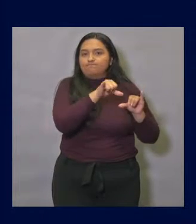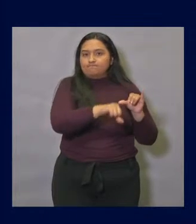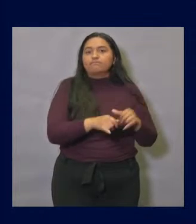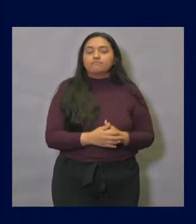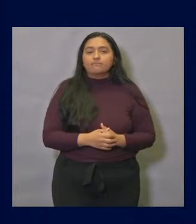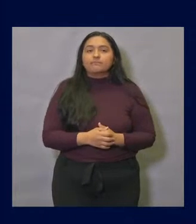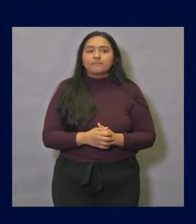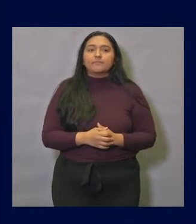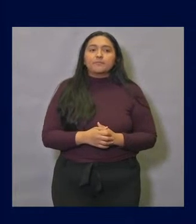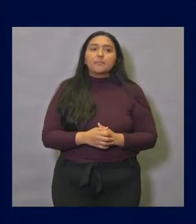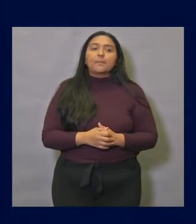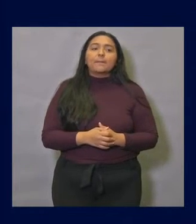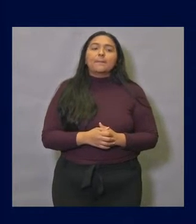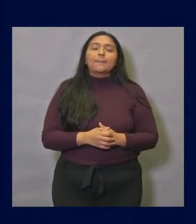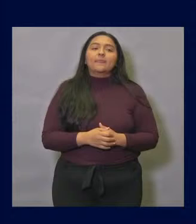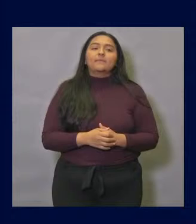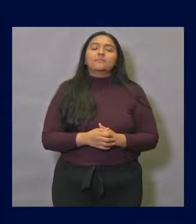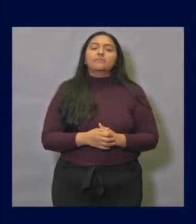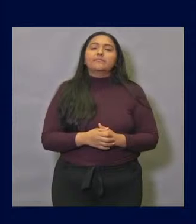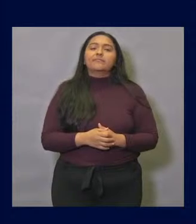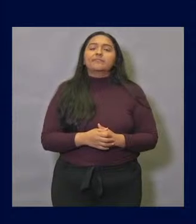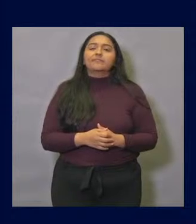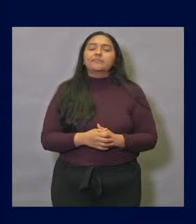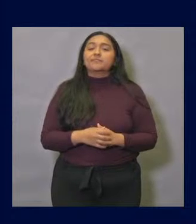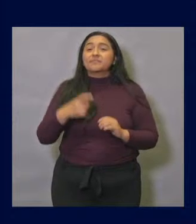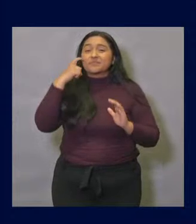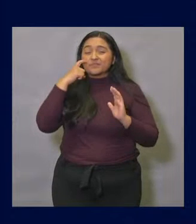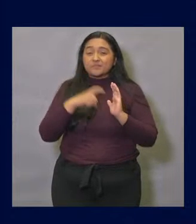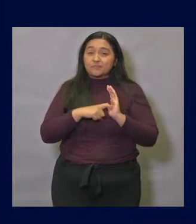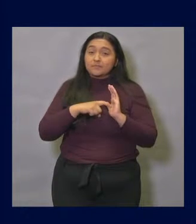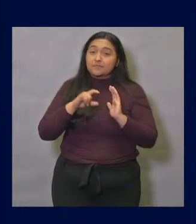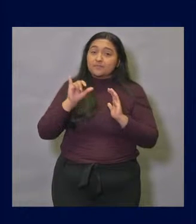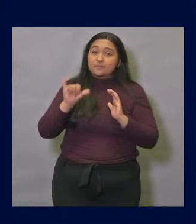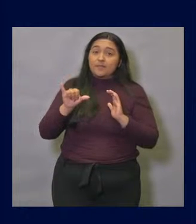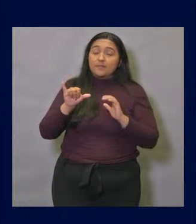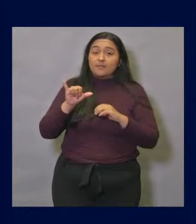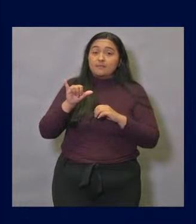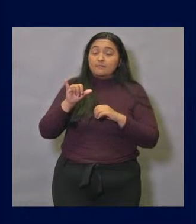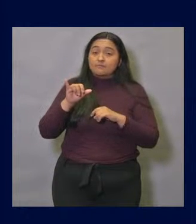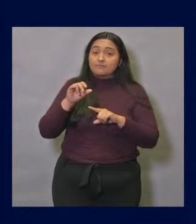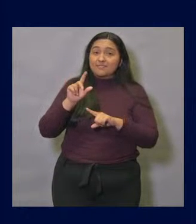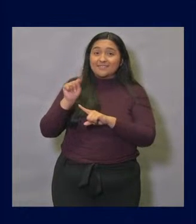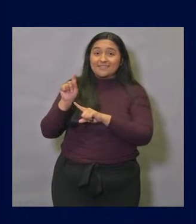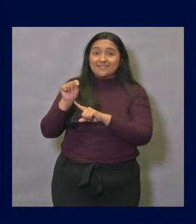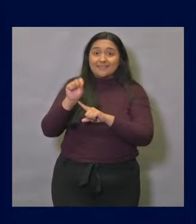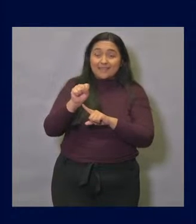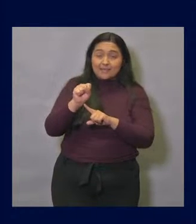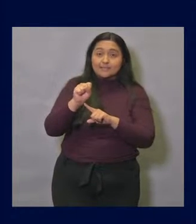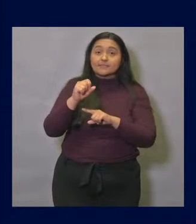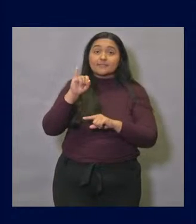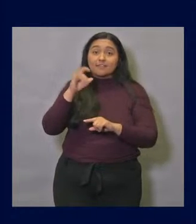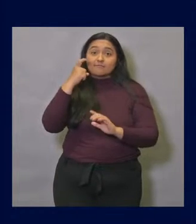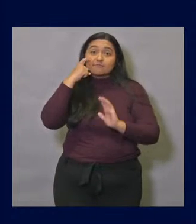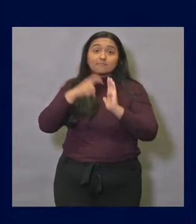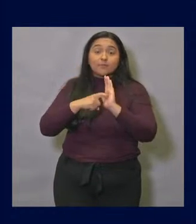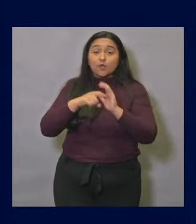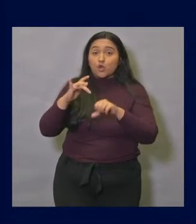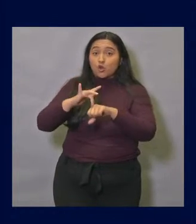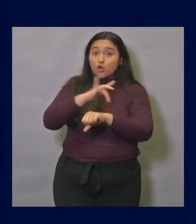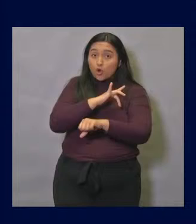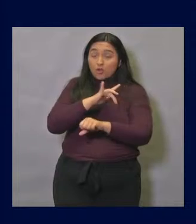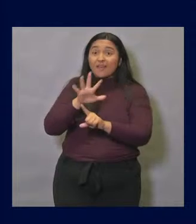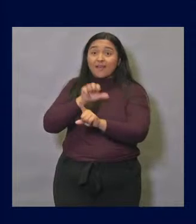pena señalar que si este tipo de coagulación se identifica temprano, A menudo es tratable y en